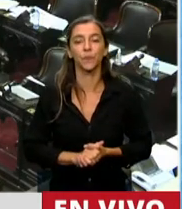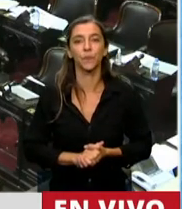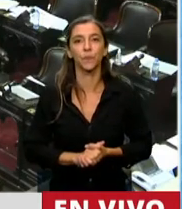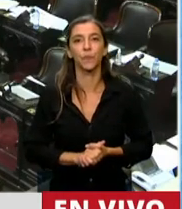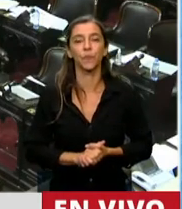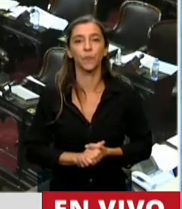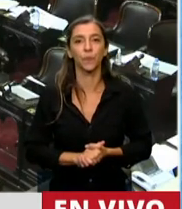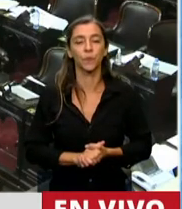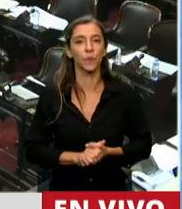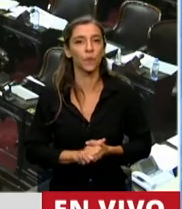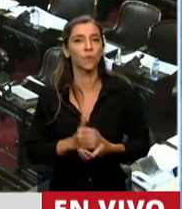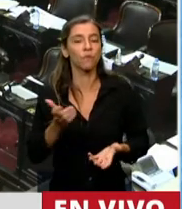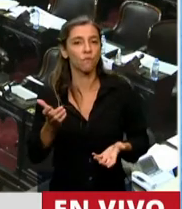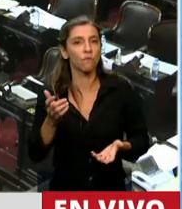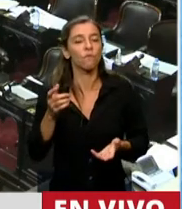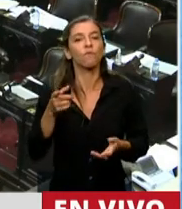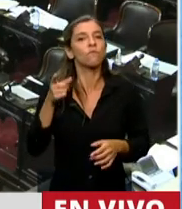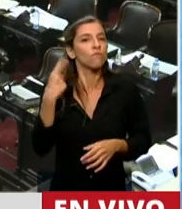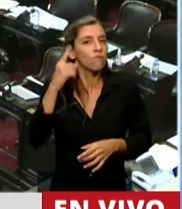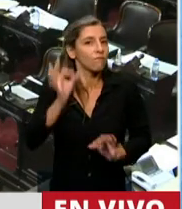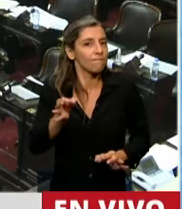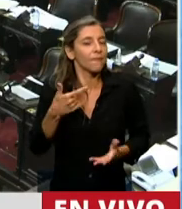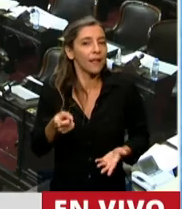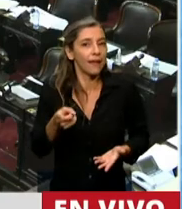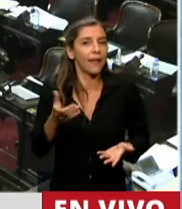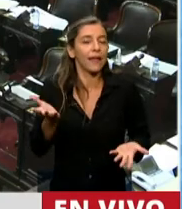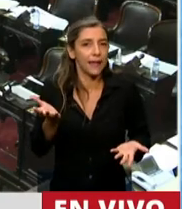dice, no tiene un destino específico.